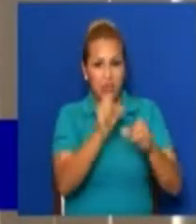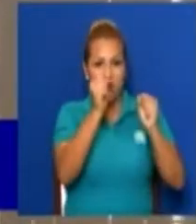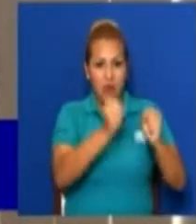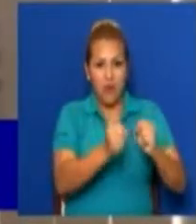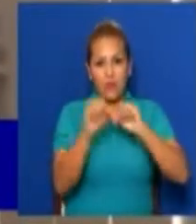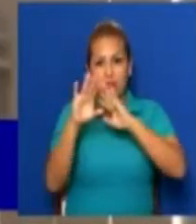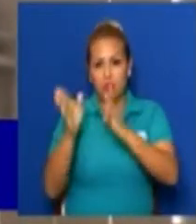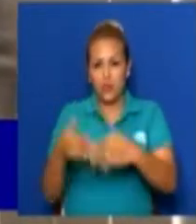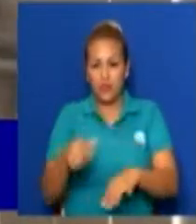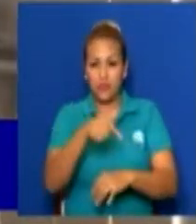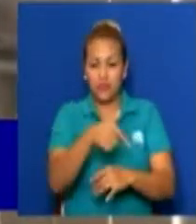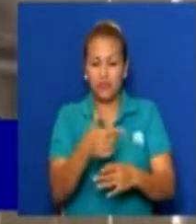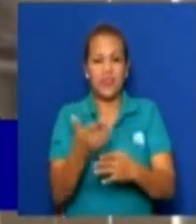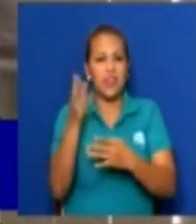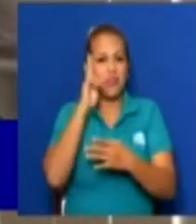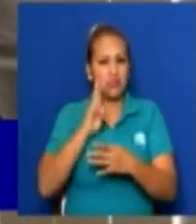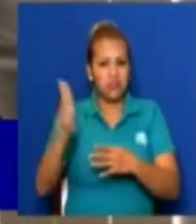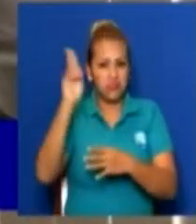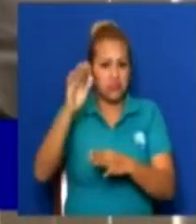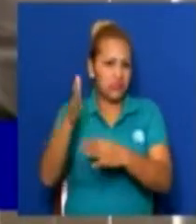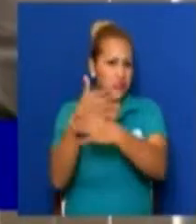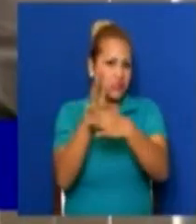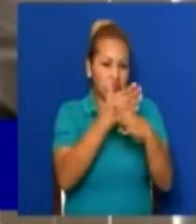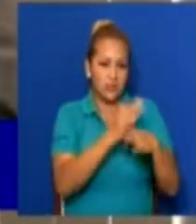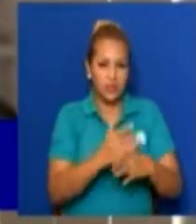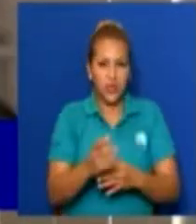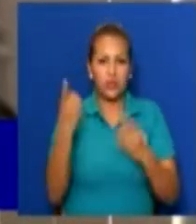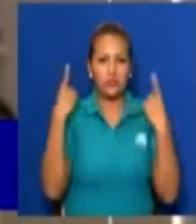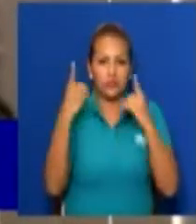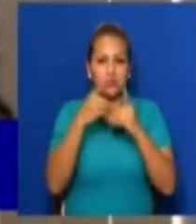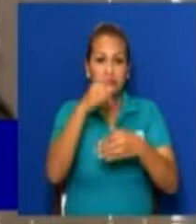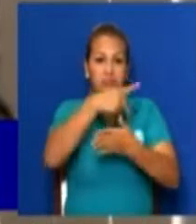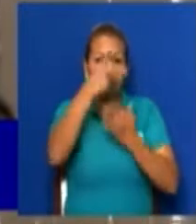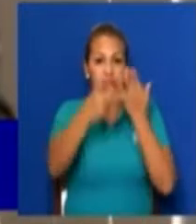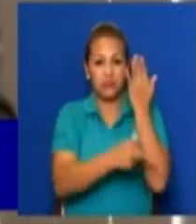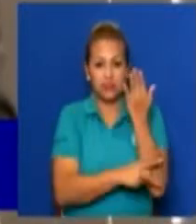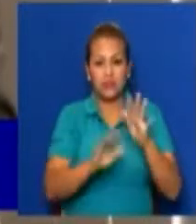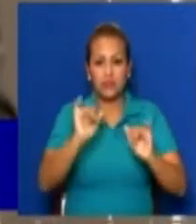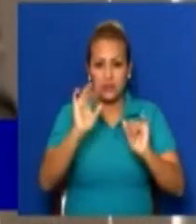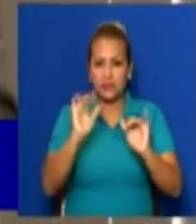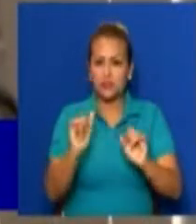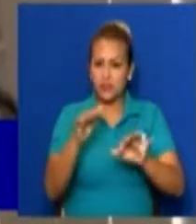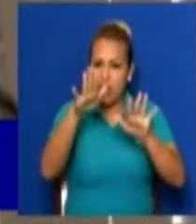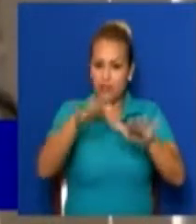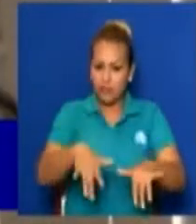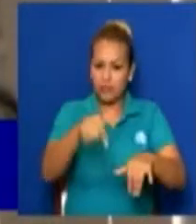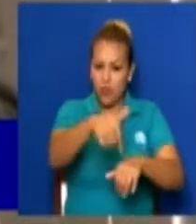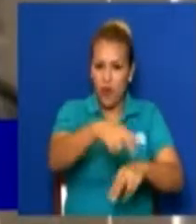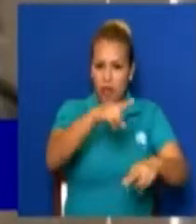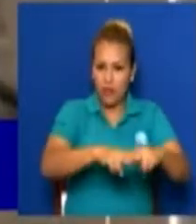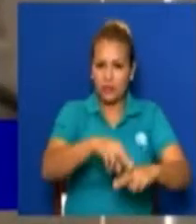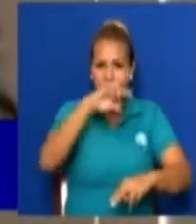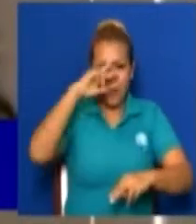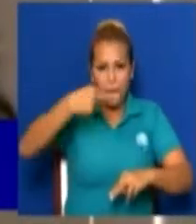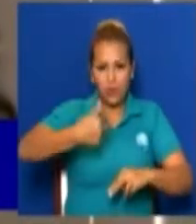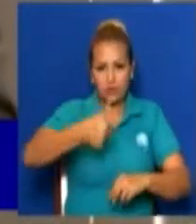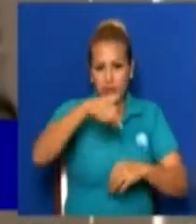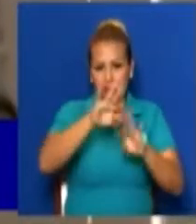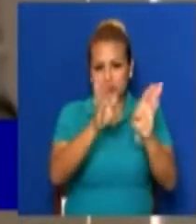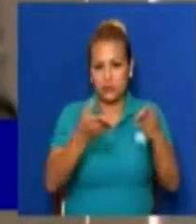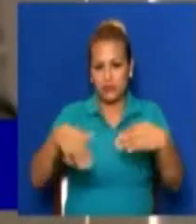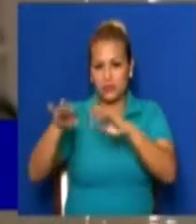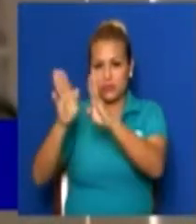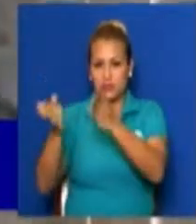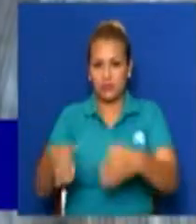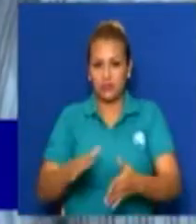de entes autónomos y direcciones de programas están siendo ocupados por mujeres. Ministerio de